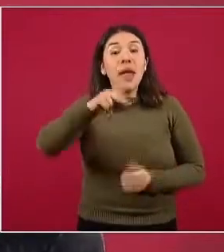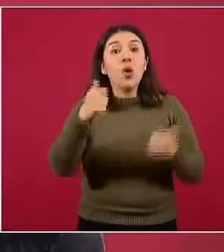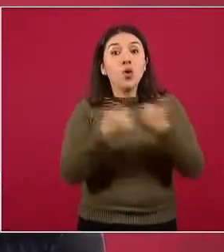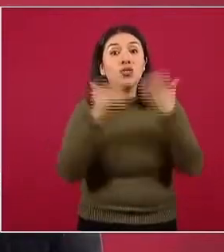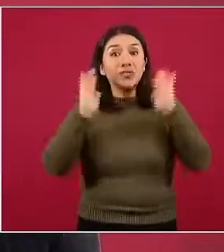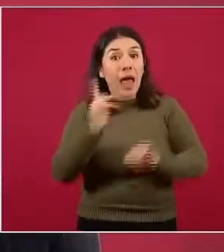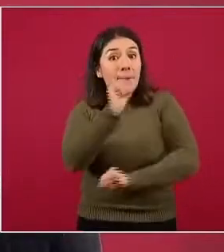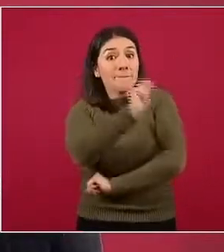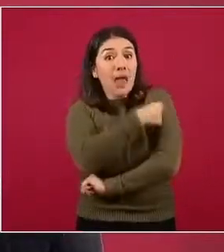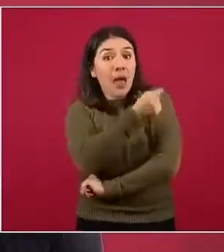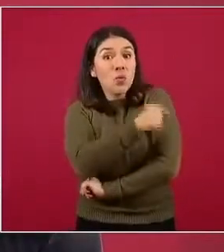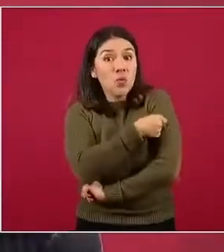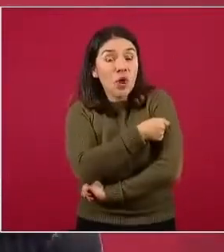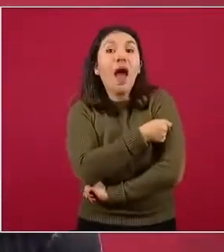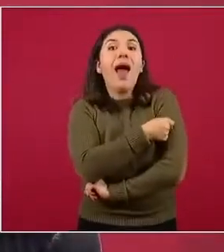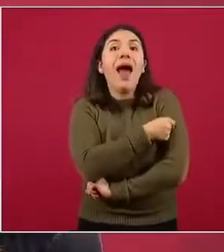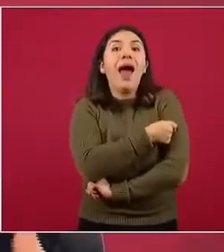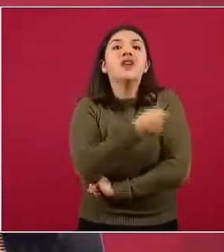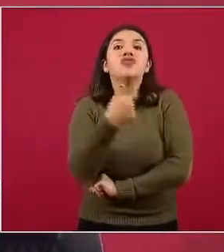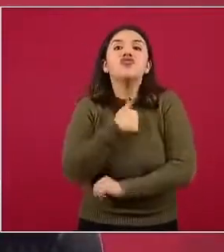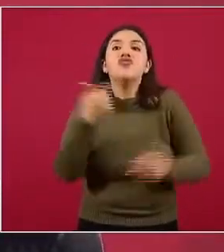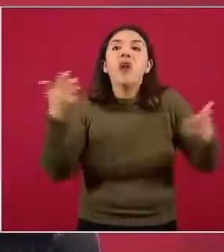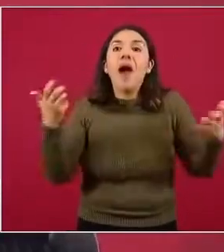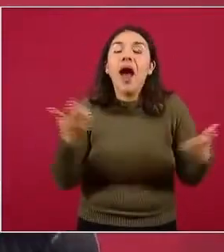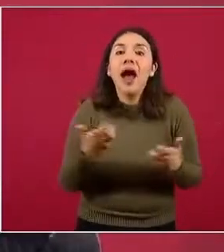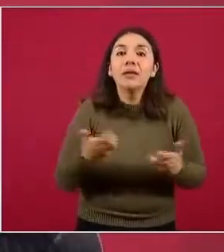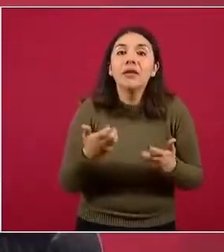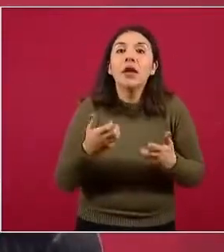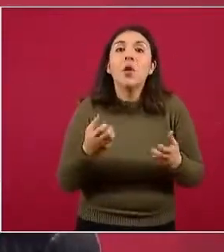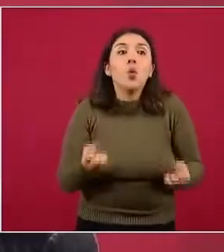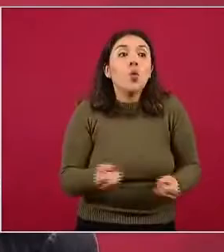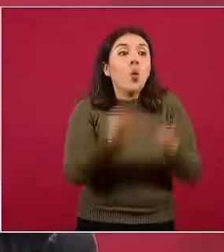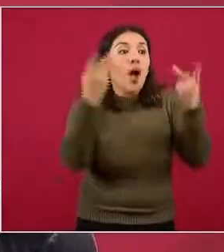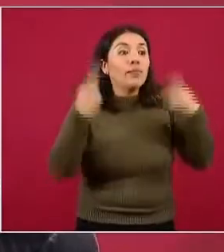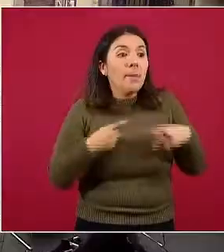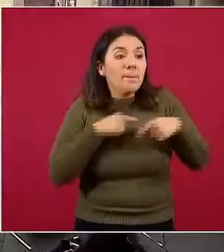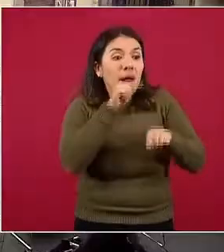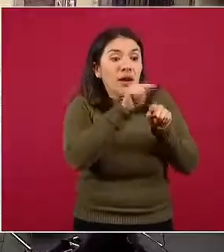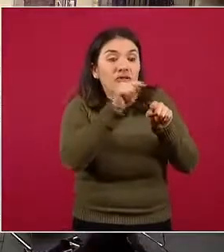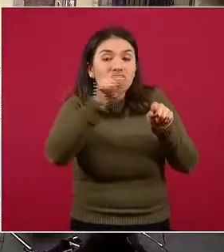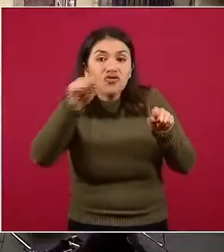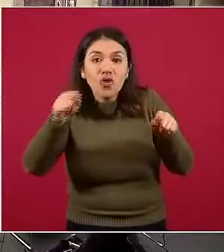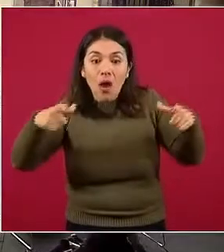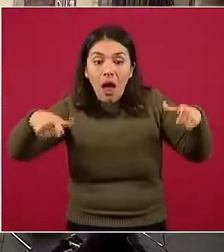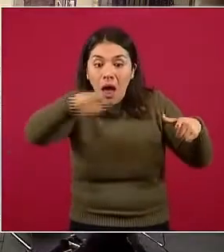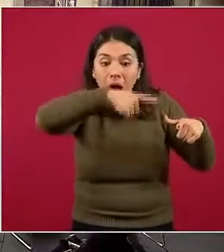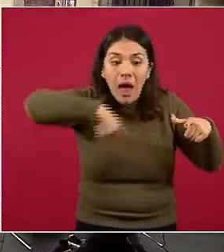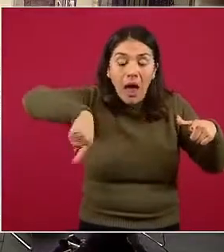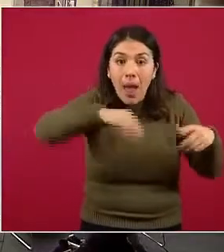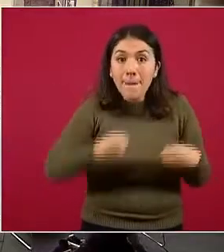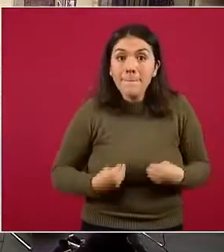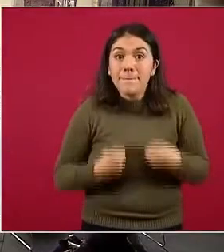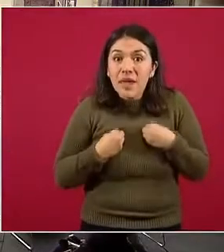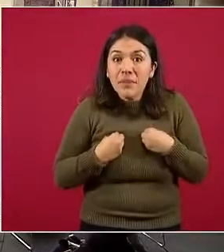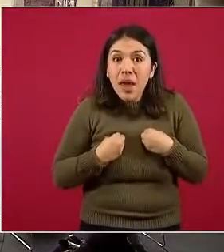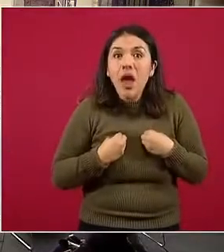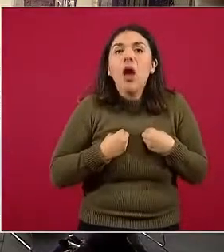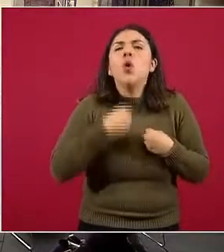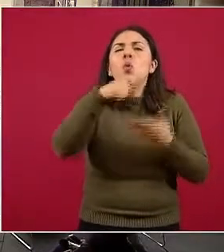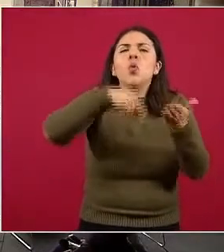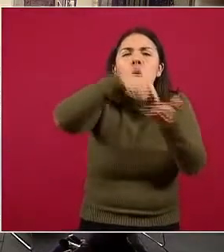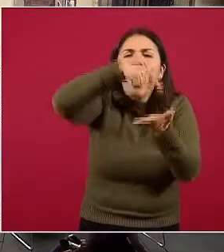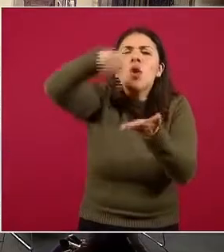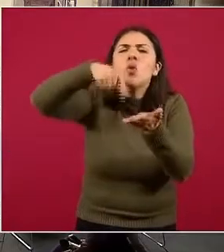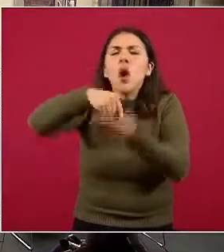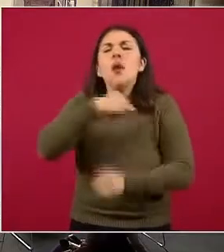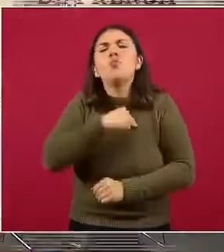vacuna estamos induciendo que una proporción de las personas que habitan cada una de las localidades,